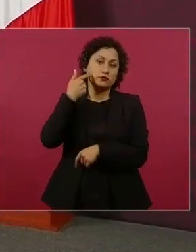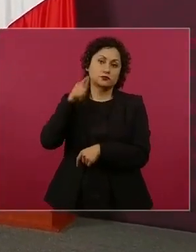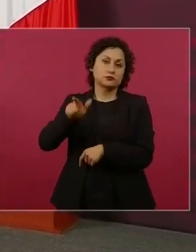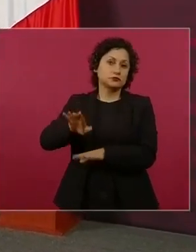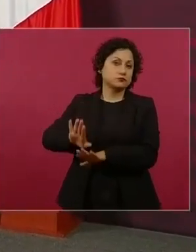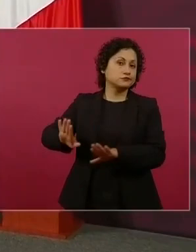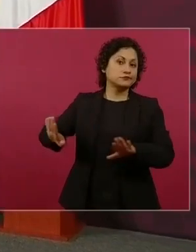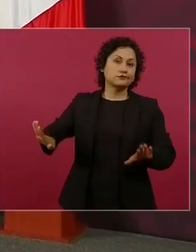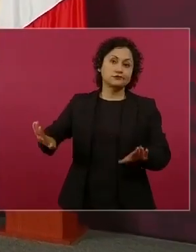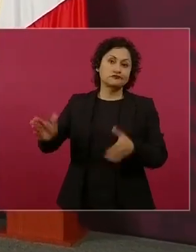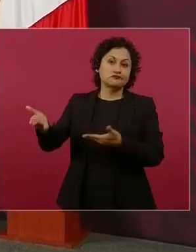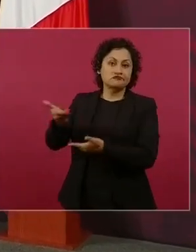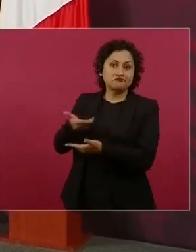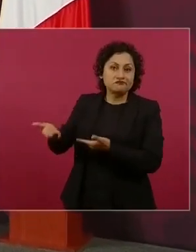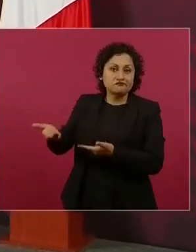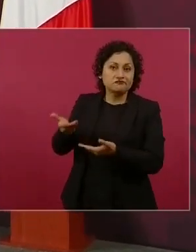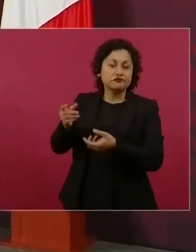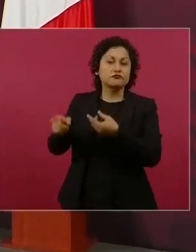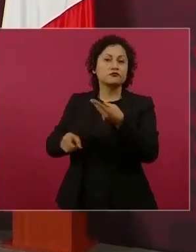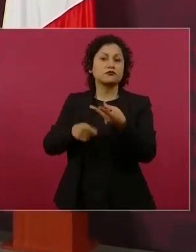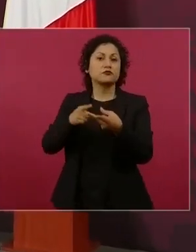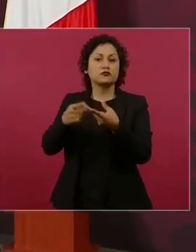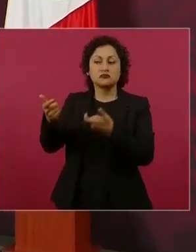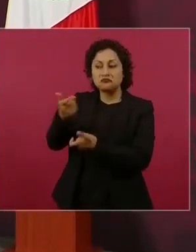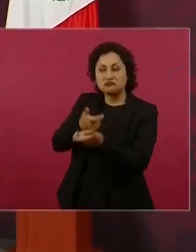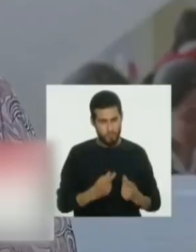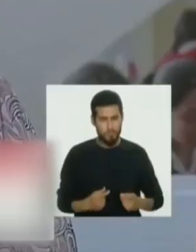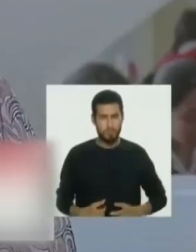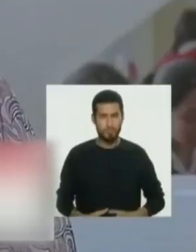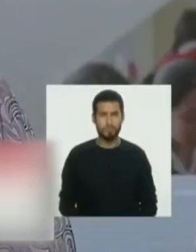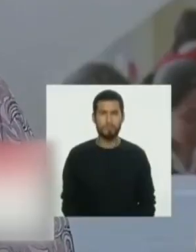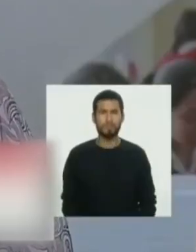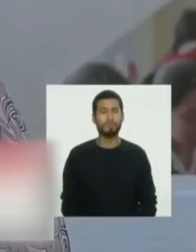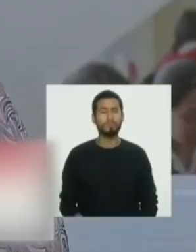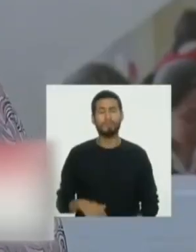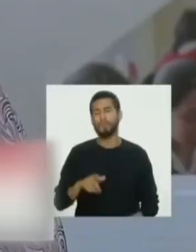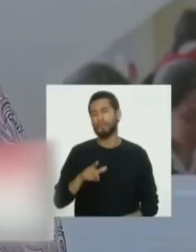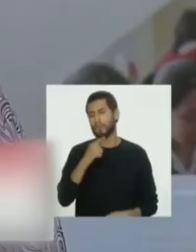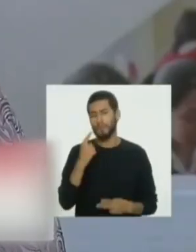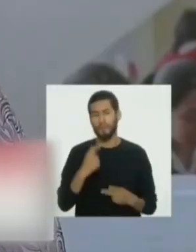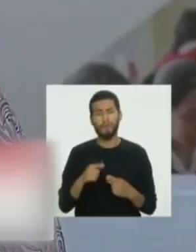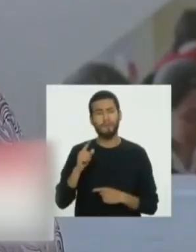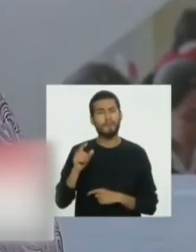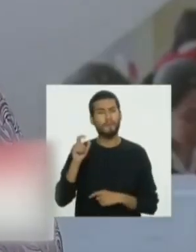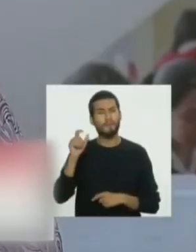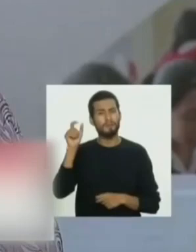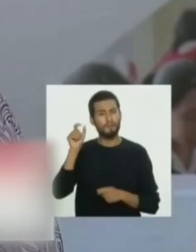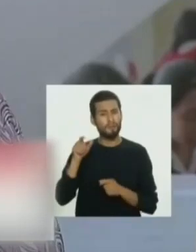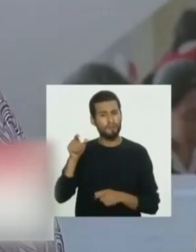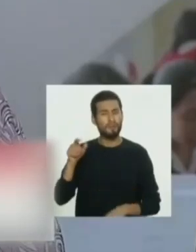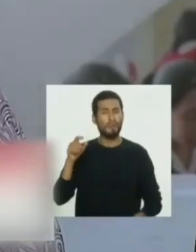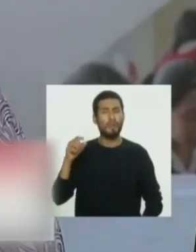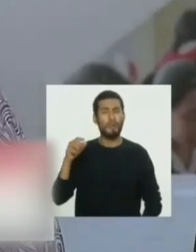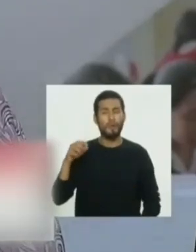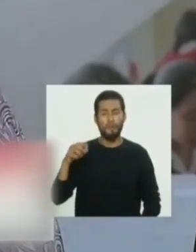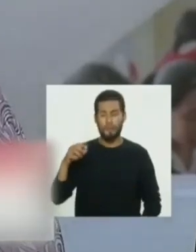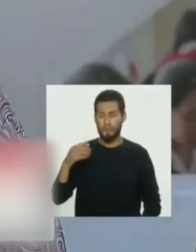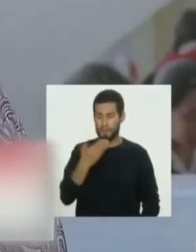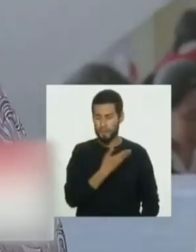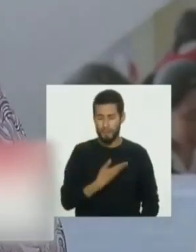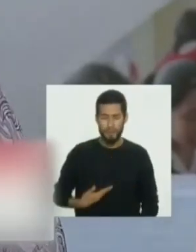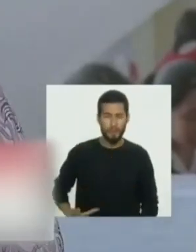relaciones económicas ni comerciales con ellos. Respecto de las palabras del señor López allá en